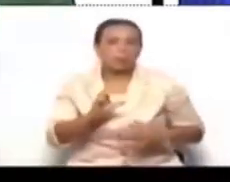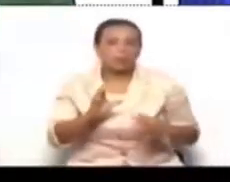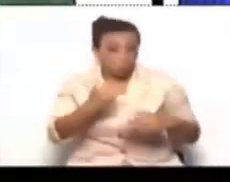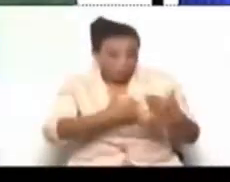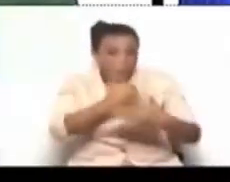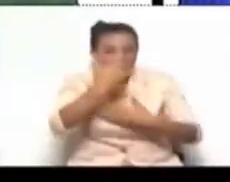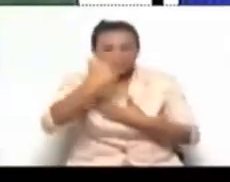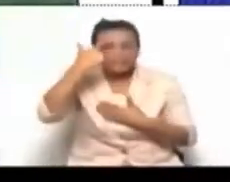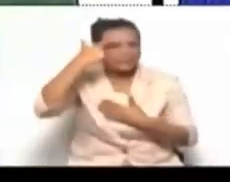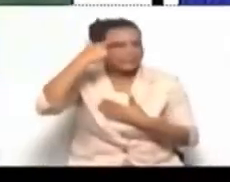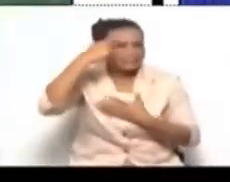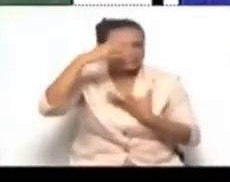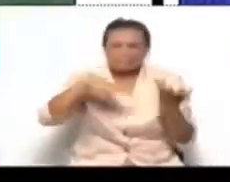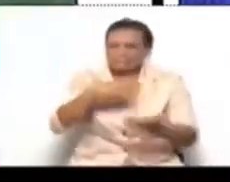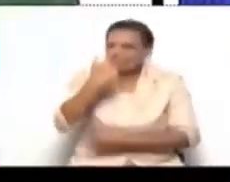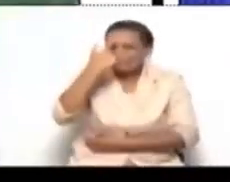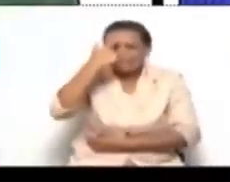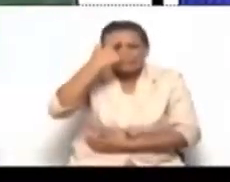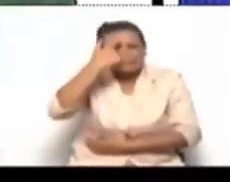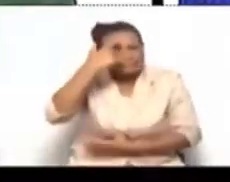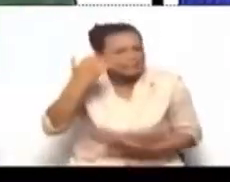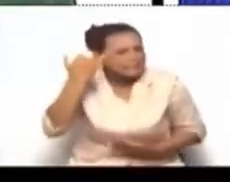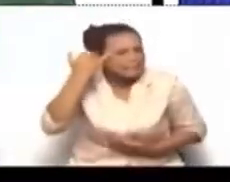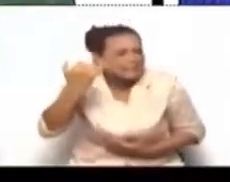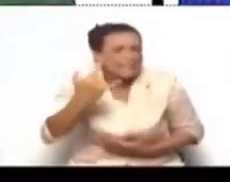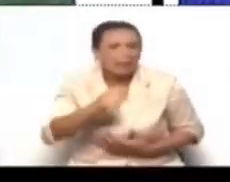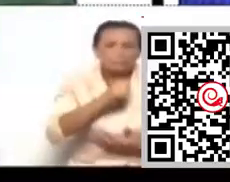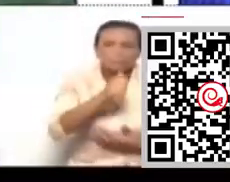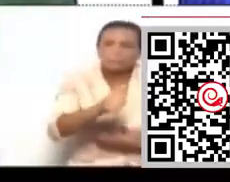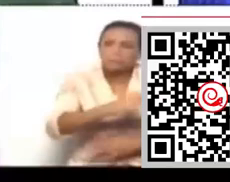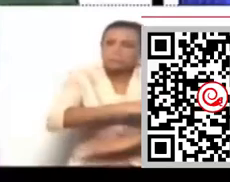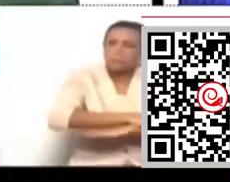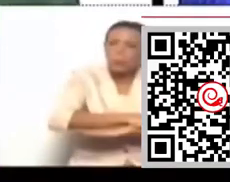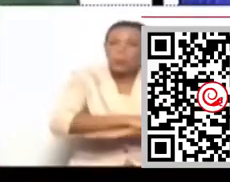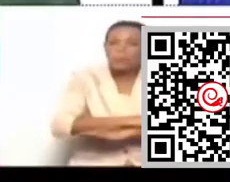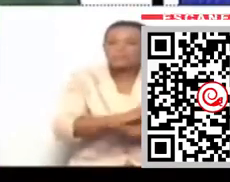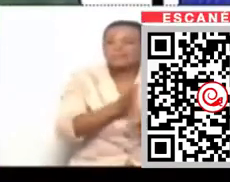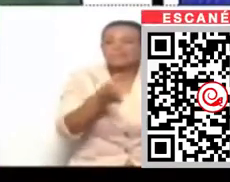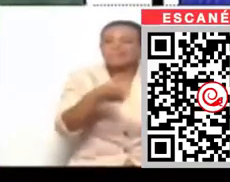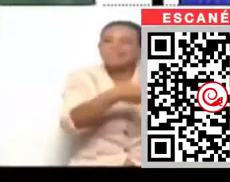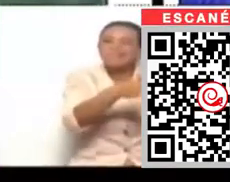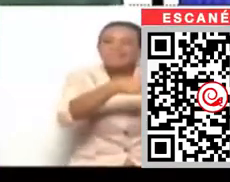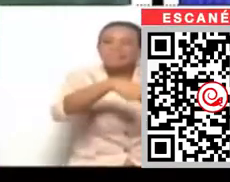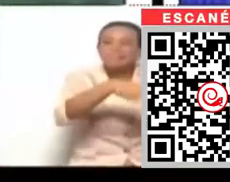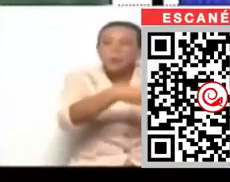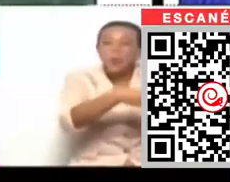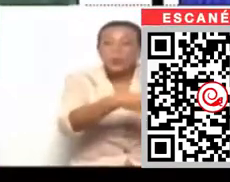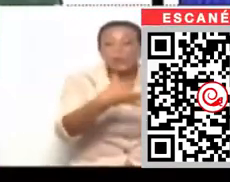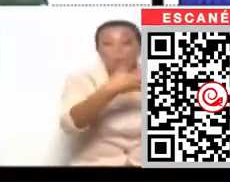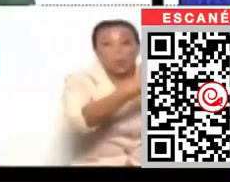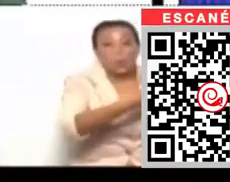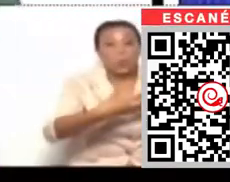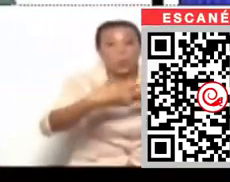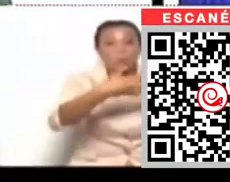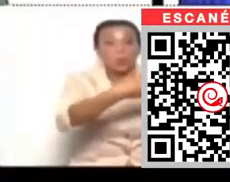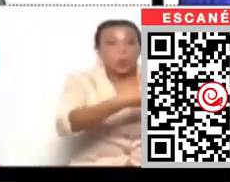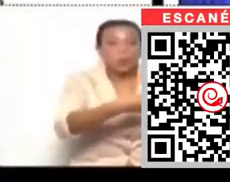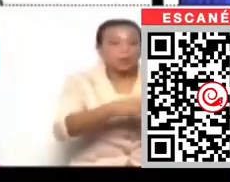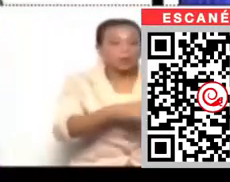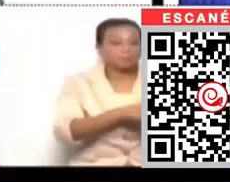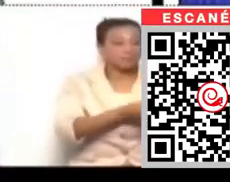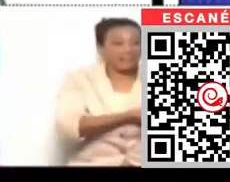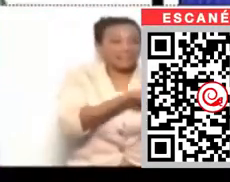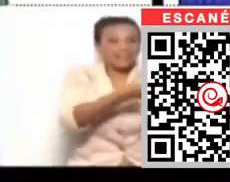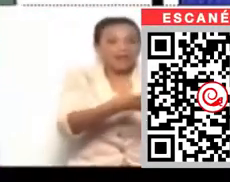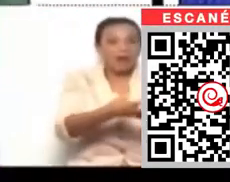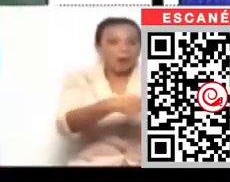proyecto fascista, neofascista, y sencillamente los gringos le han dado el mando a